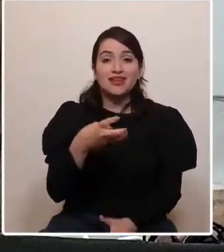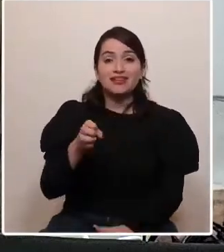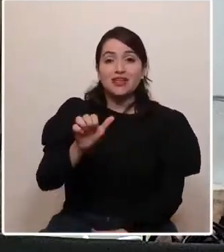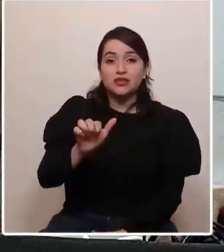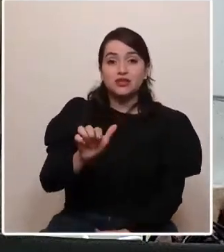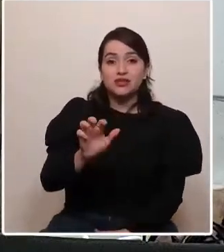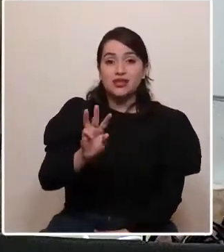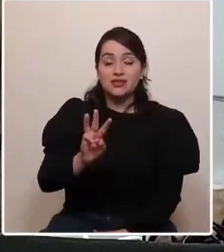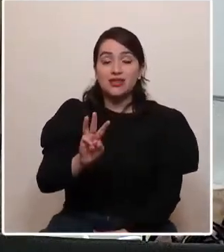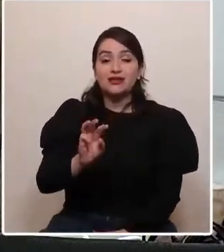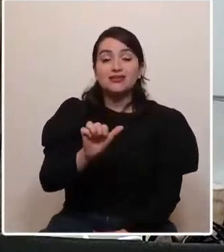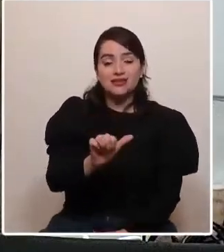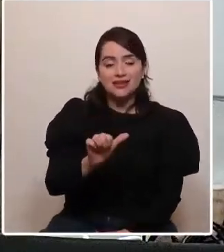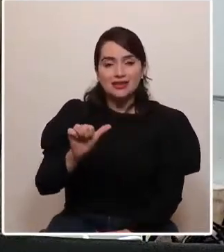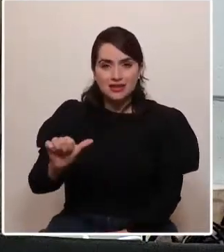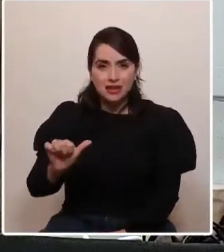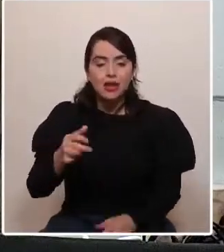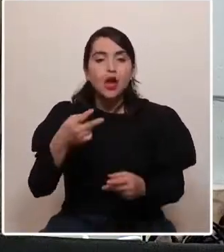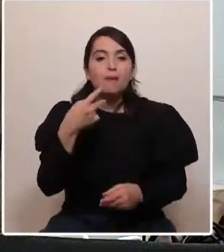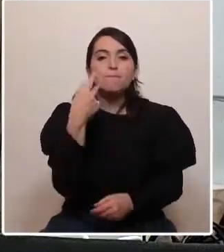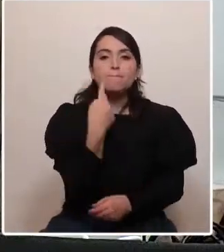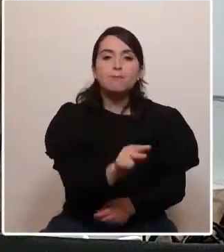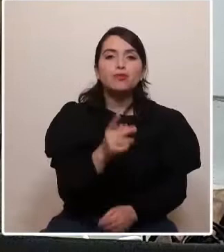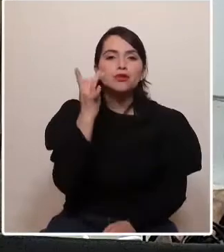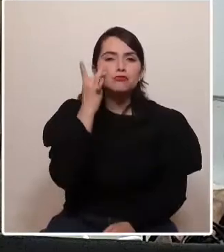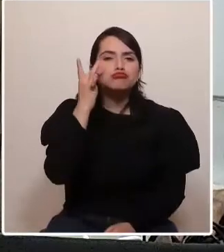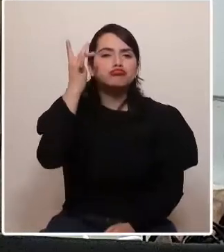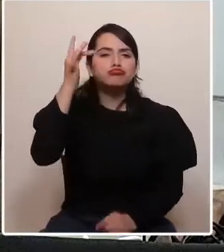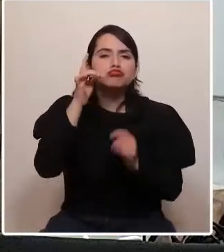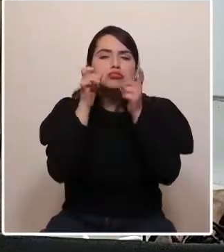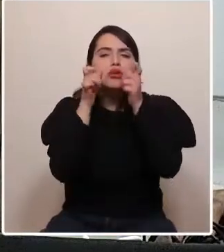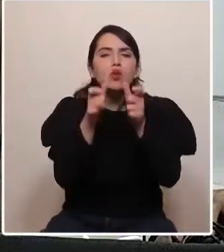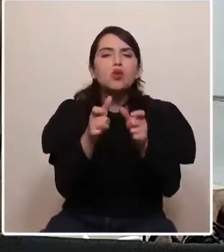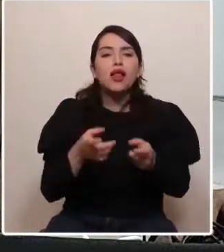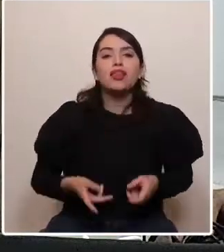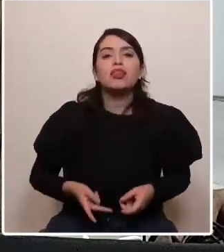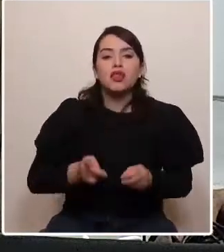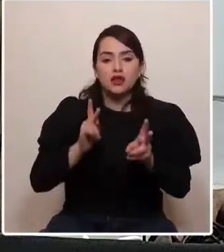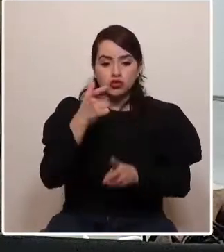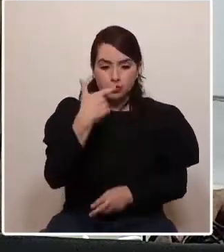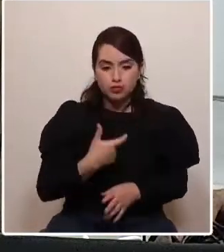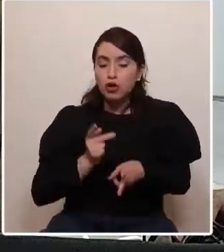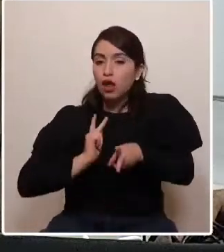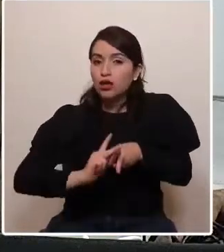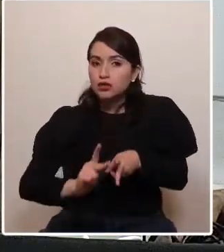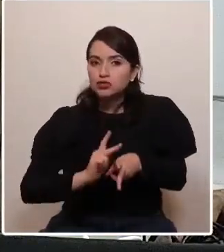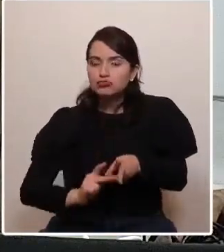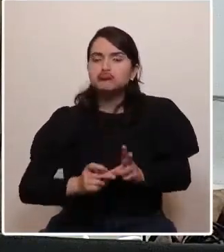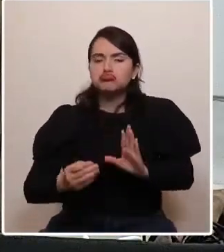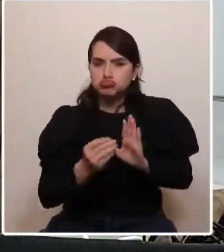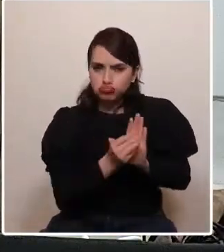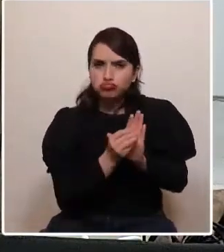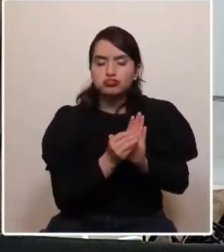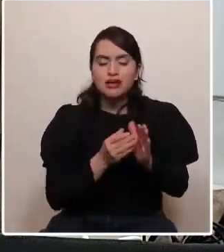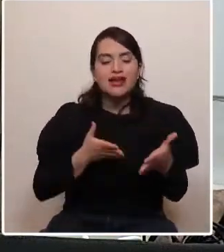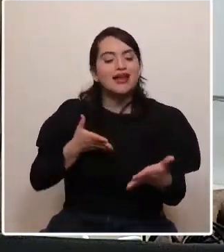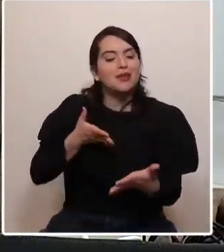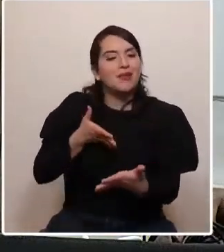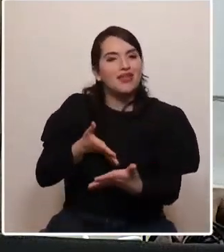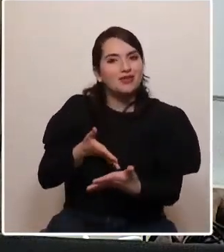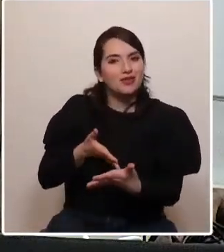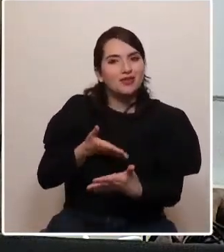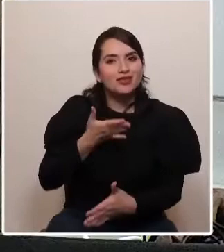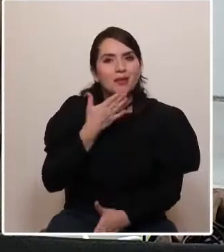17.366 sobre propiedad intelectual y que regula los derechos de autor, establece las limitaciones y